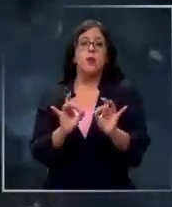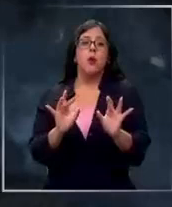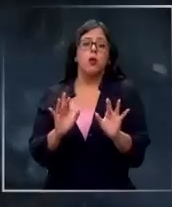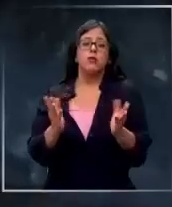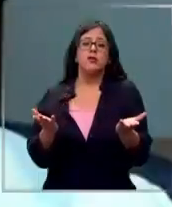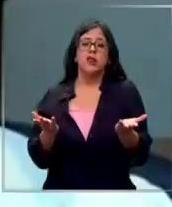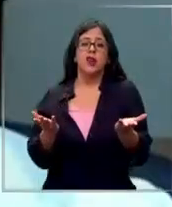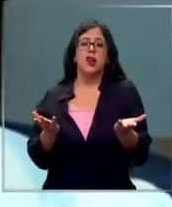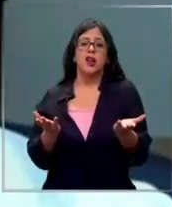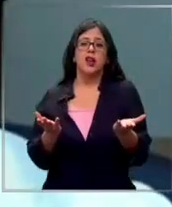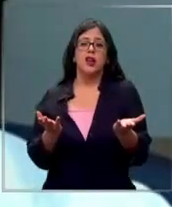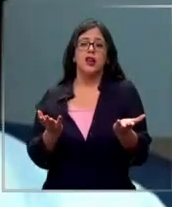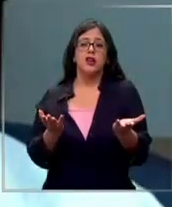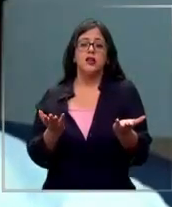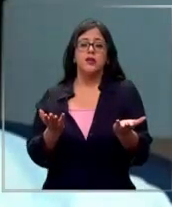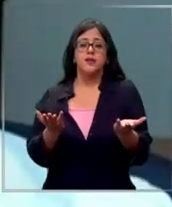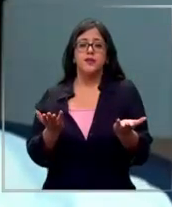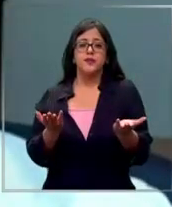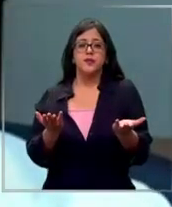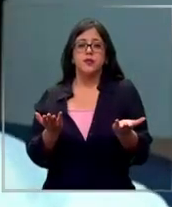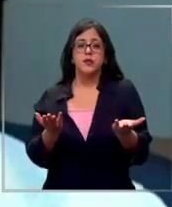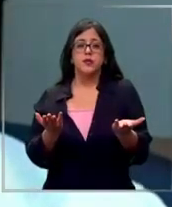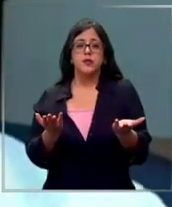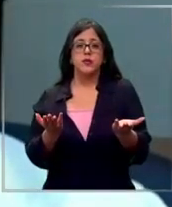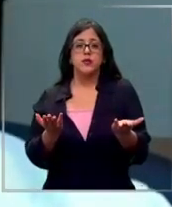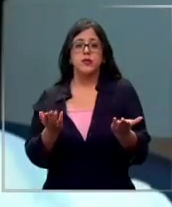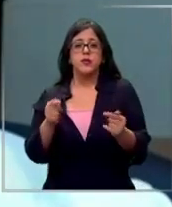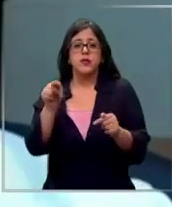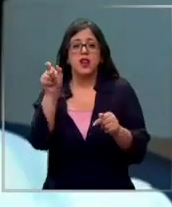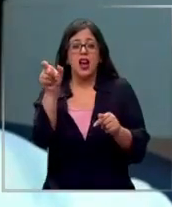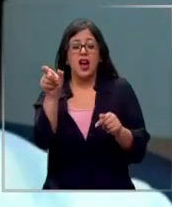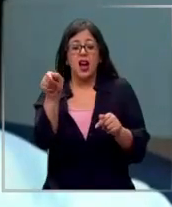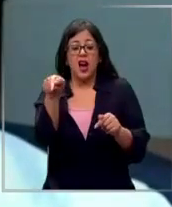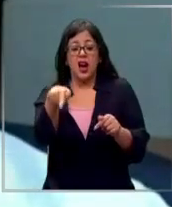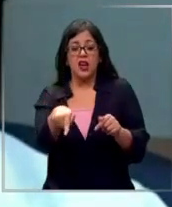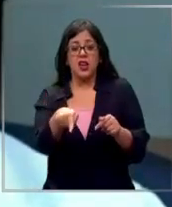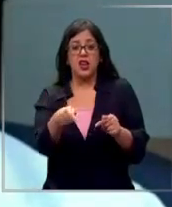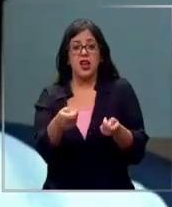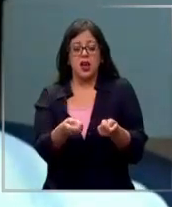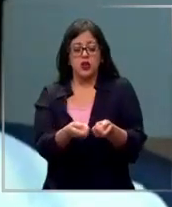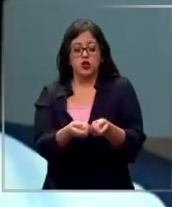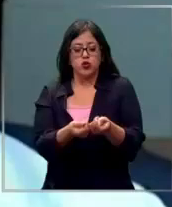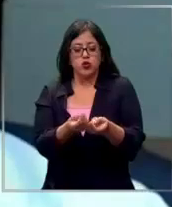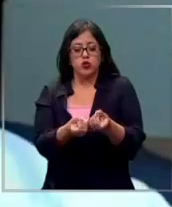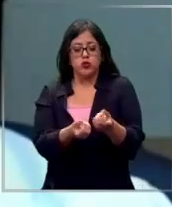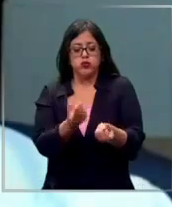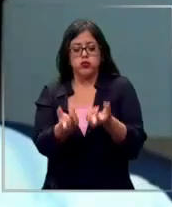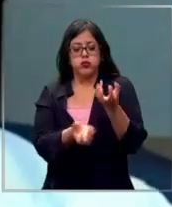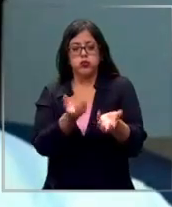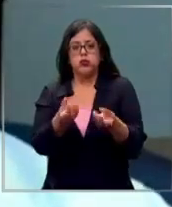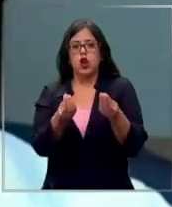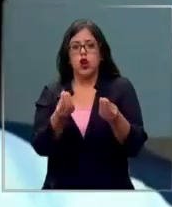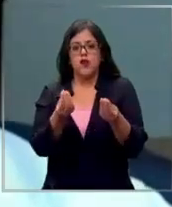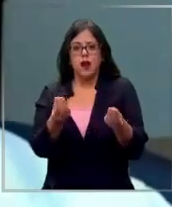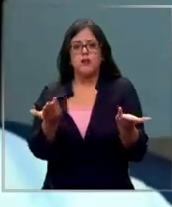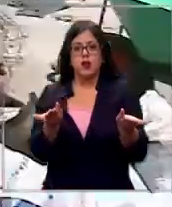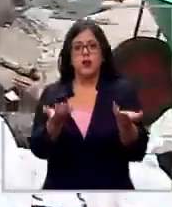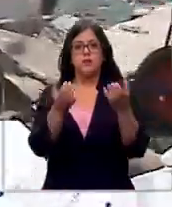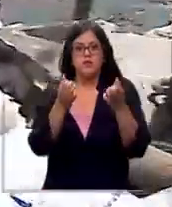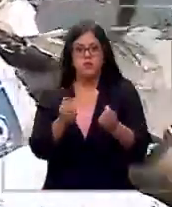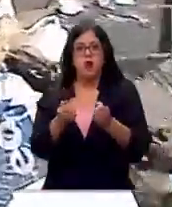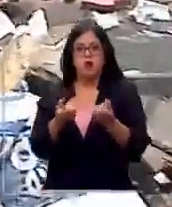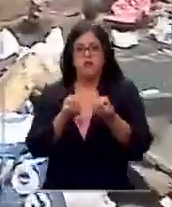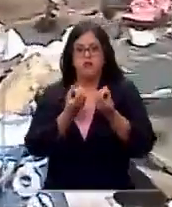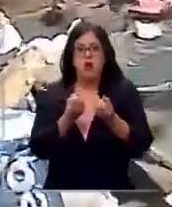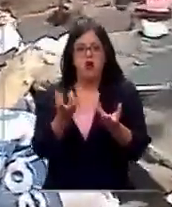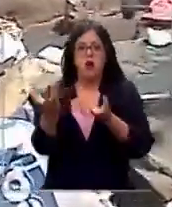una figura ya de lo eventual, es decir, se produce un manejo de fuego que evidentemente podía causar un incendio. Eso